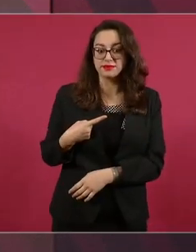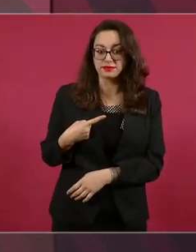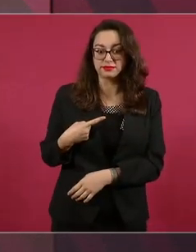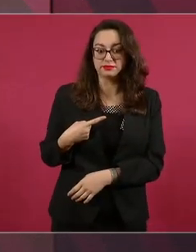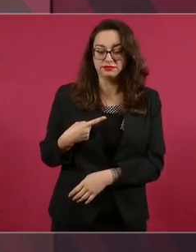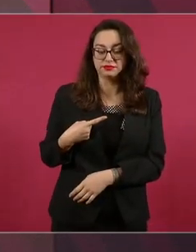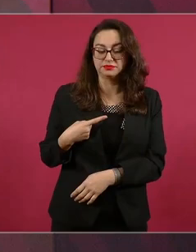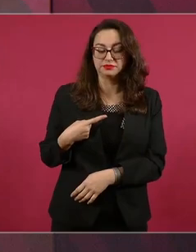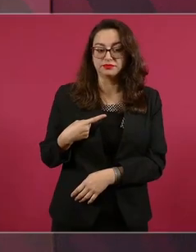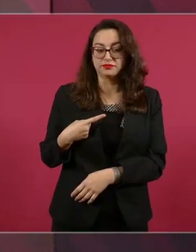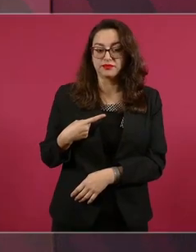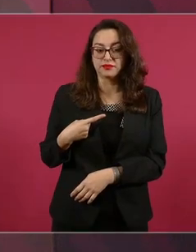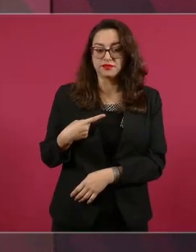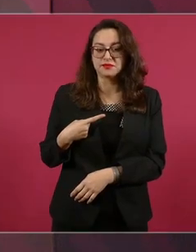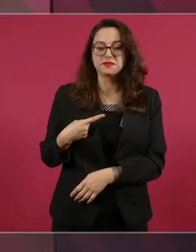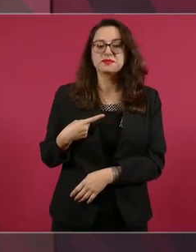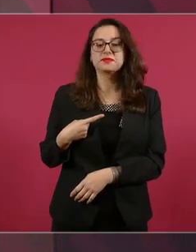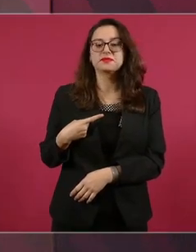no